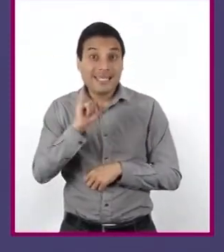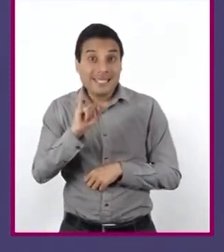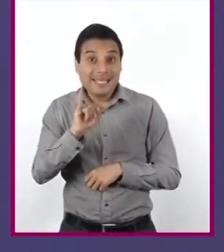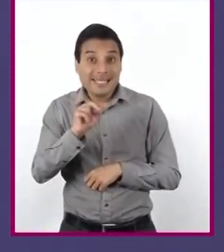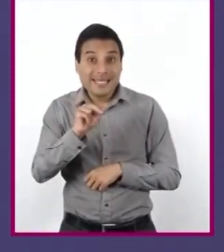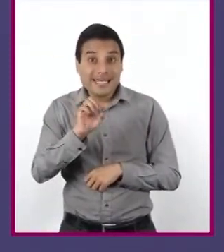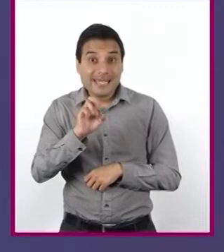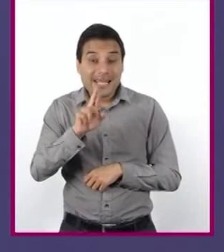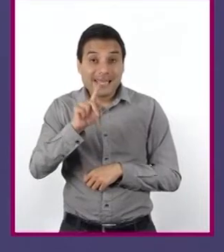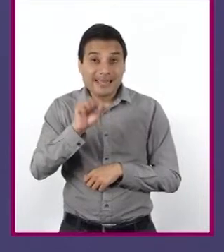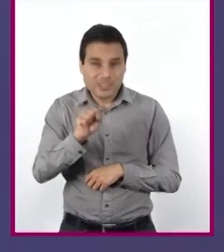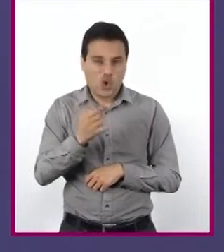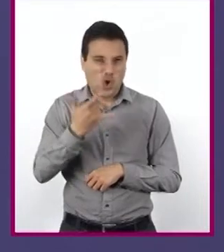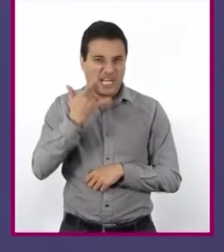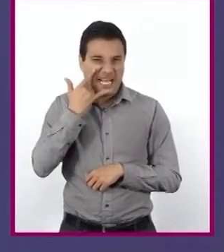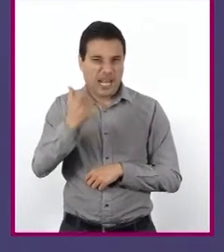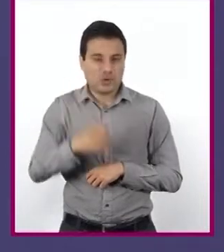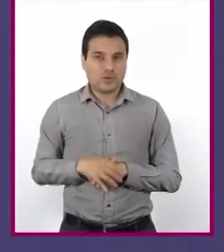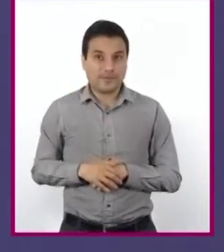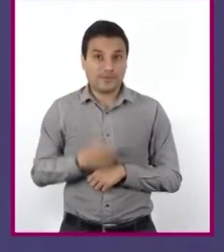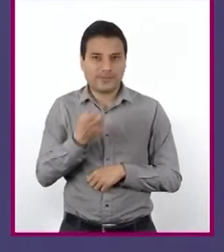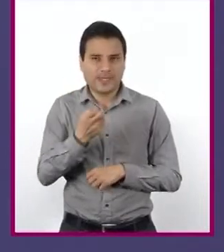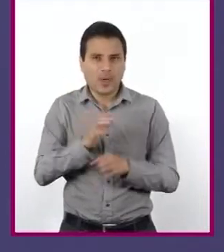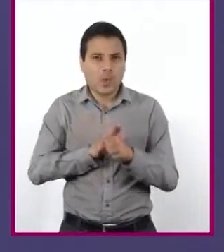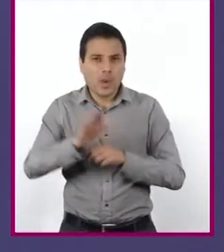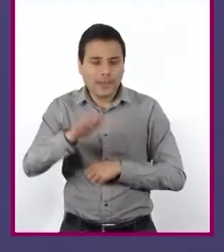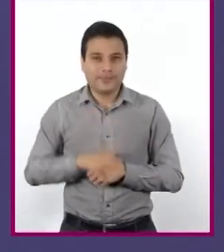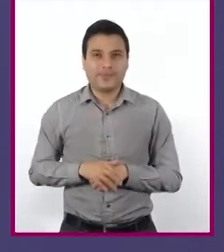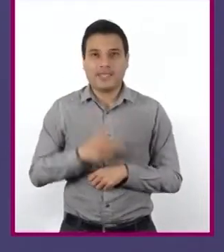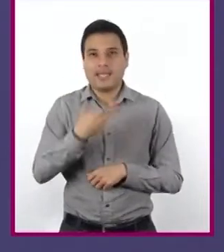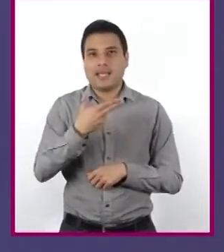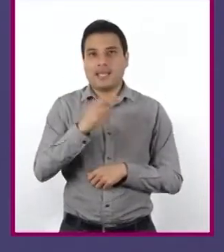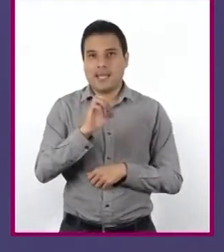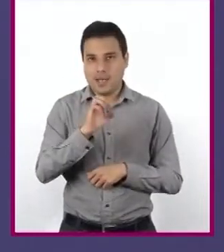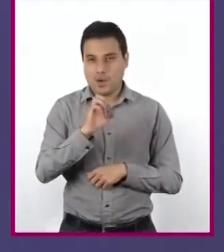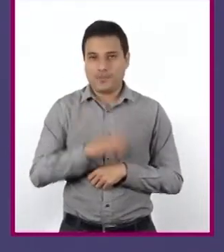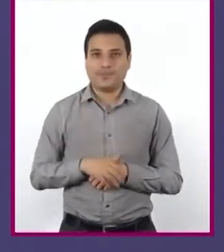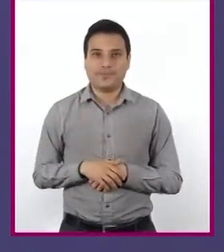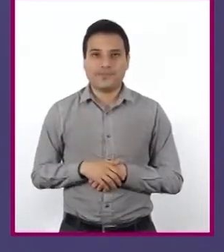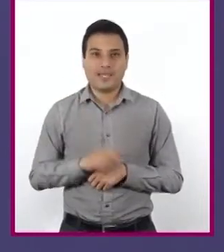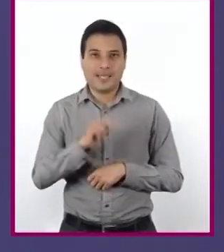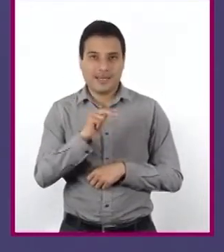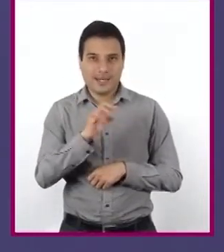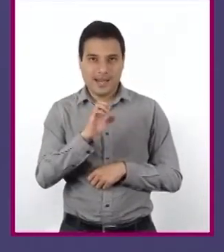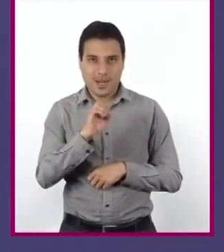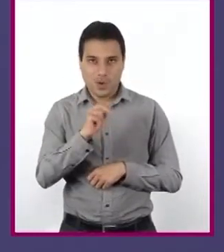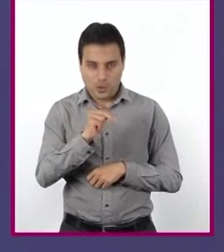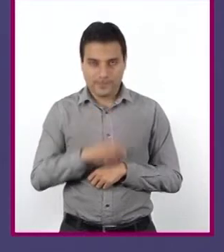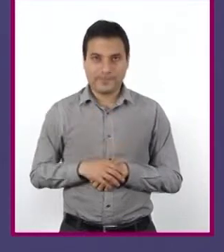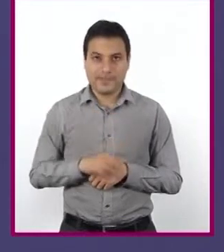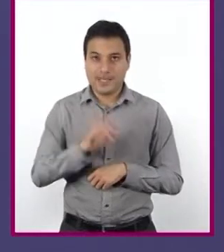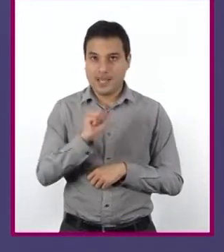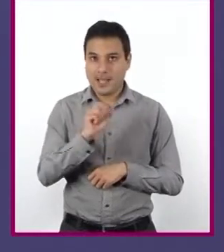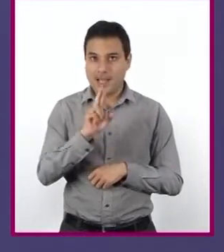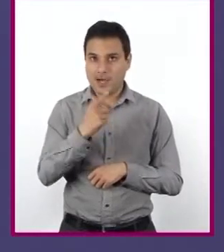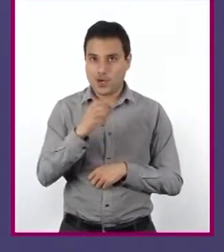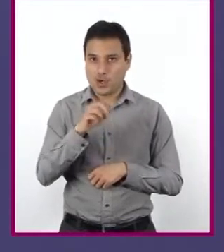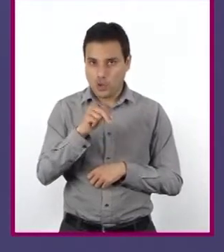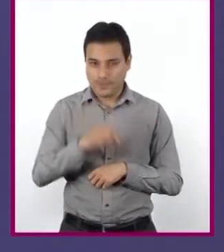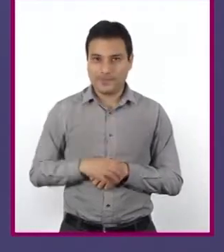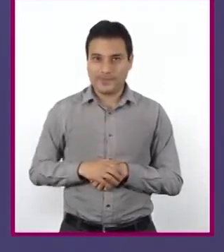grupo se encuentran los elementos helio, neón, argón,